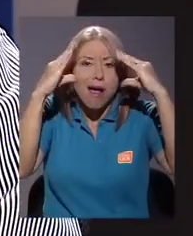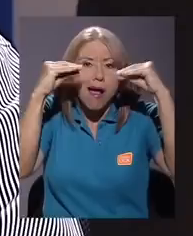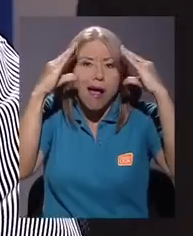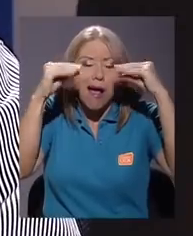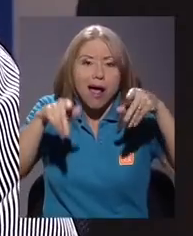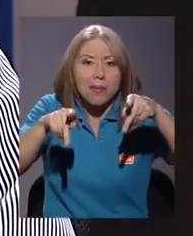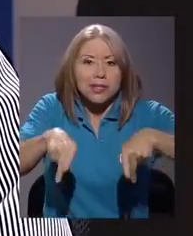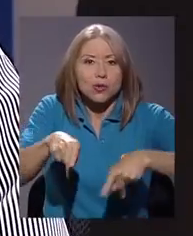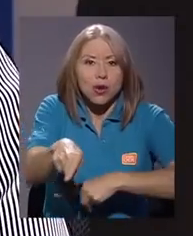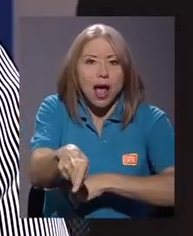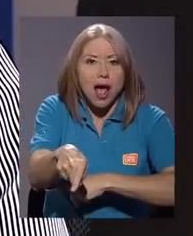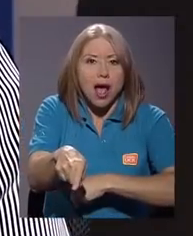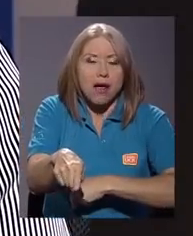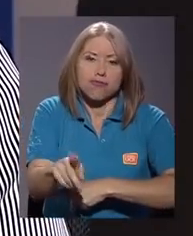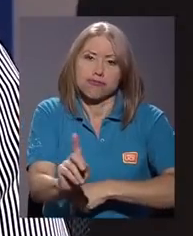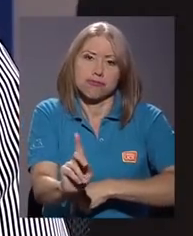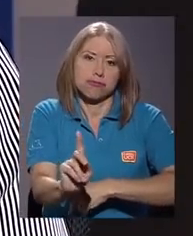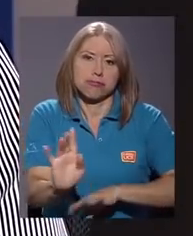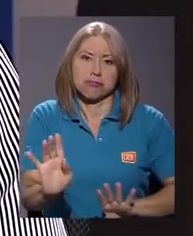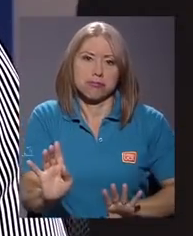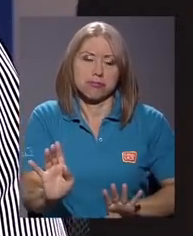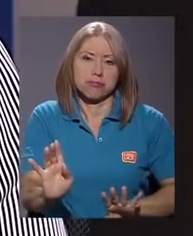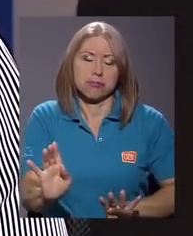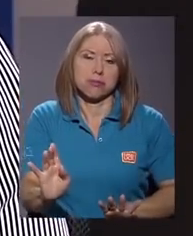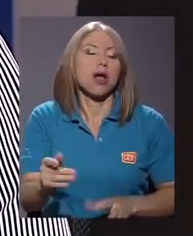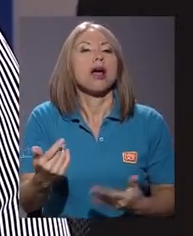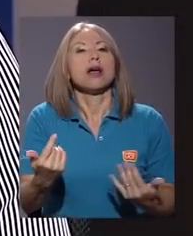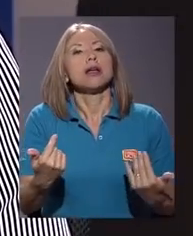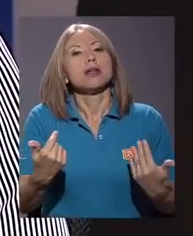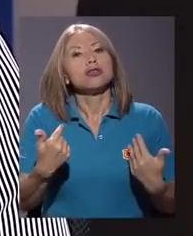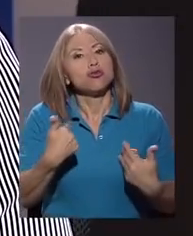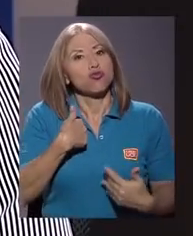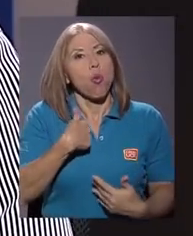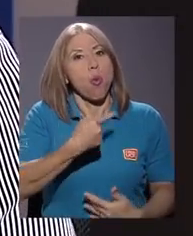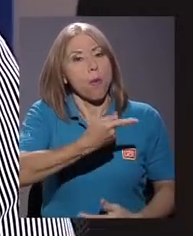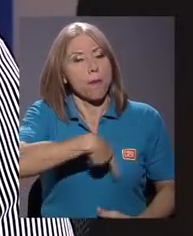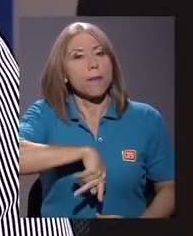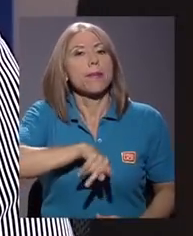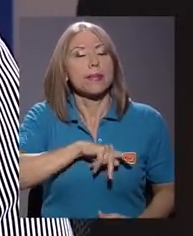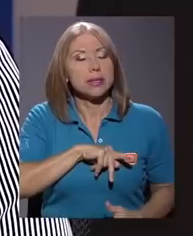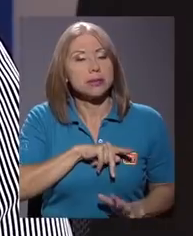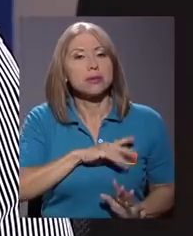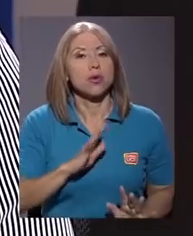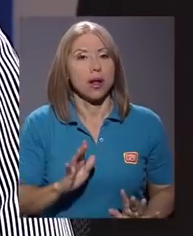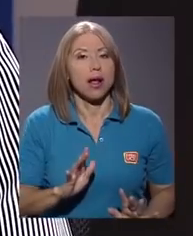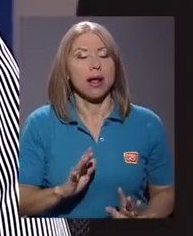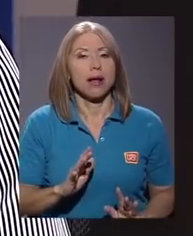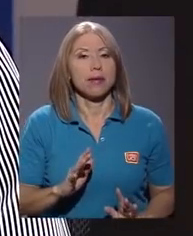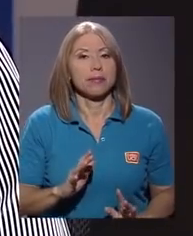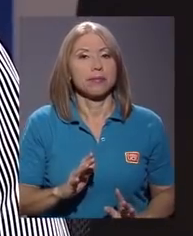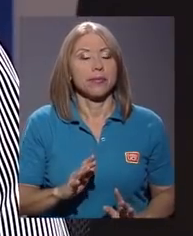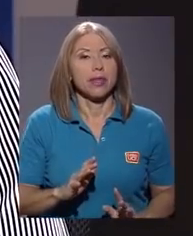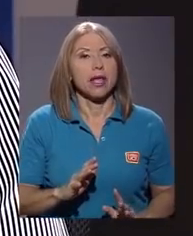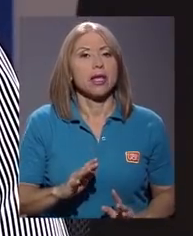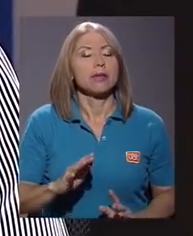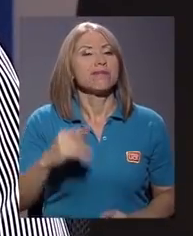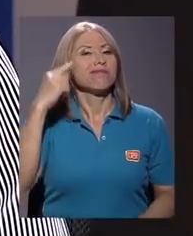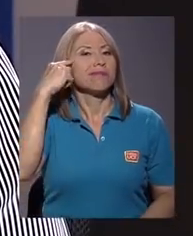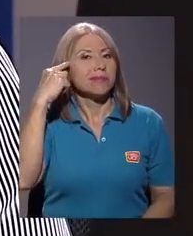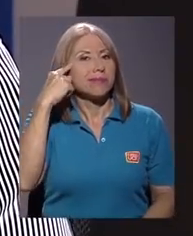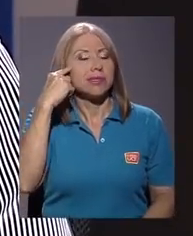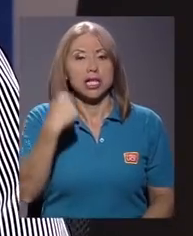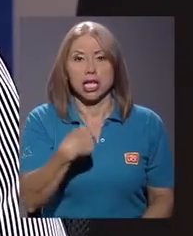este caso eh yo por lo menos en lo personal parto de la e de la